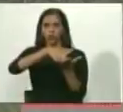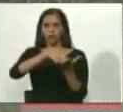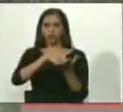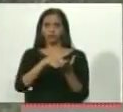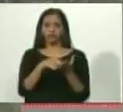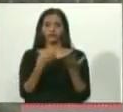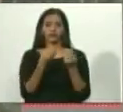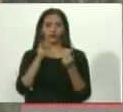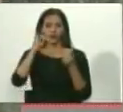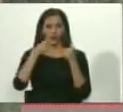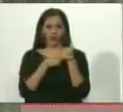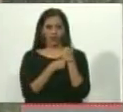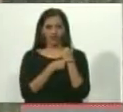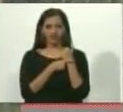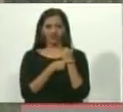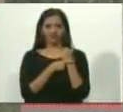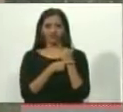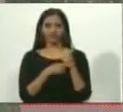Alimaña.